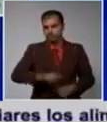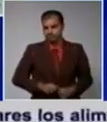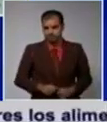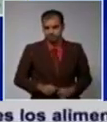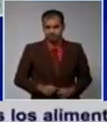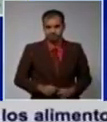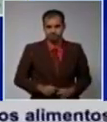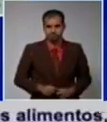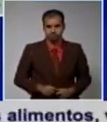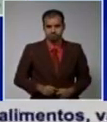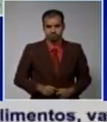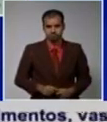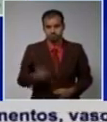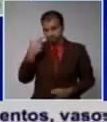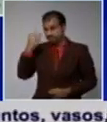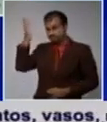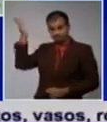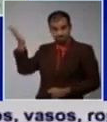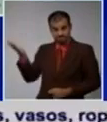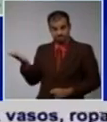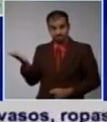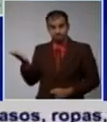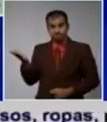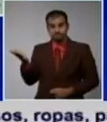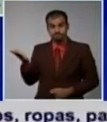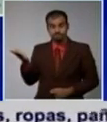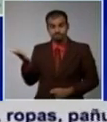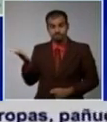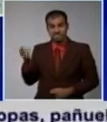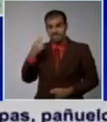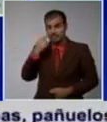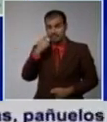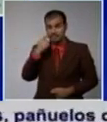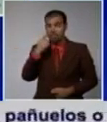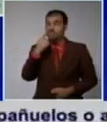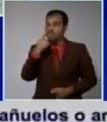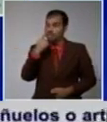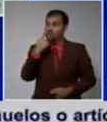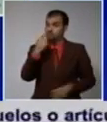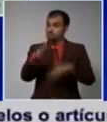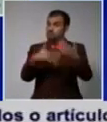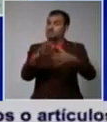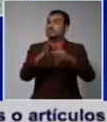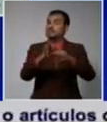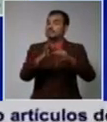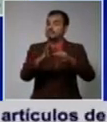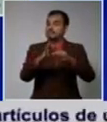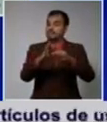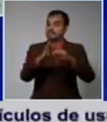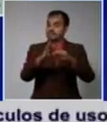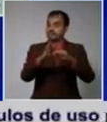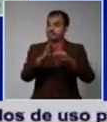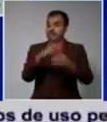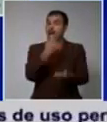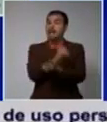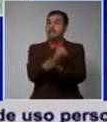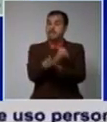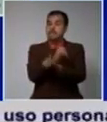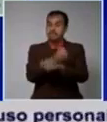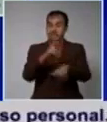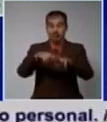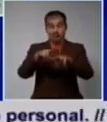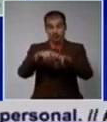esta cifra, este comportamiento por municipio, traduce en alto riesgo que tenemos en